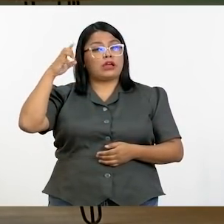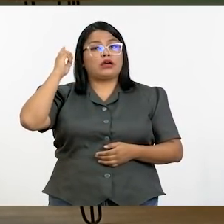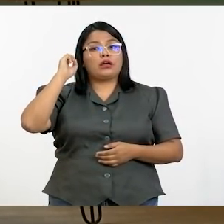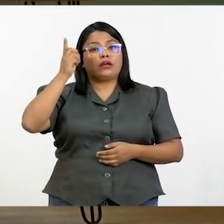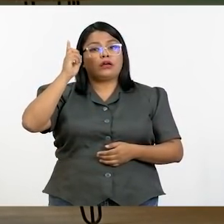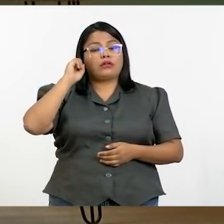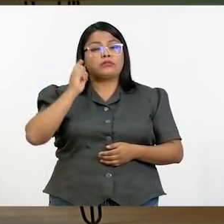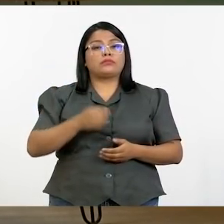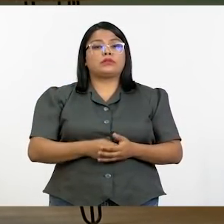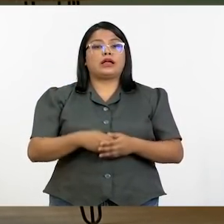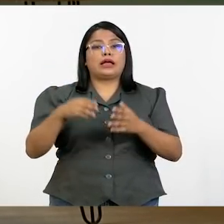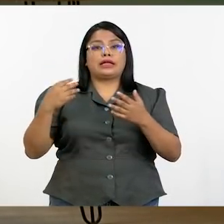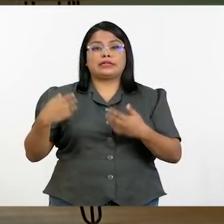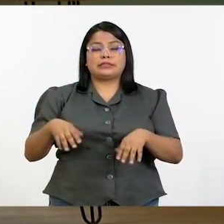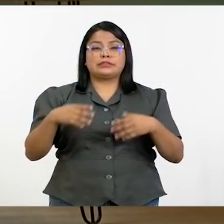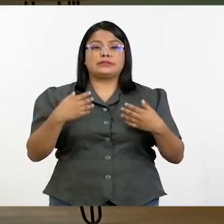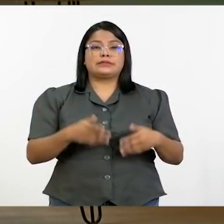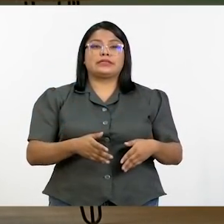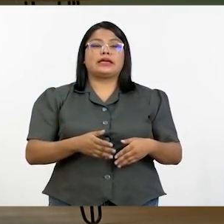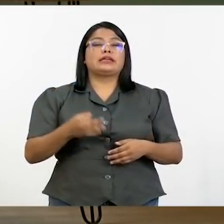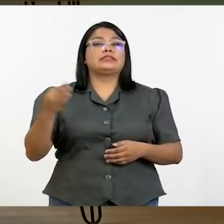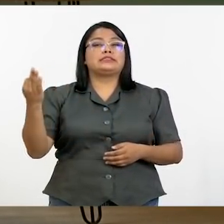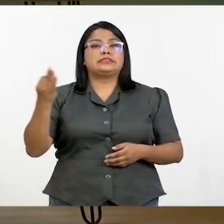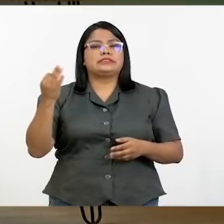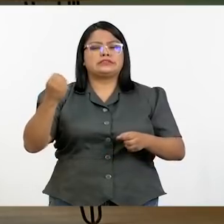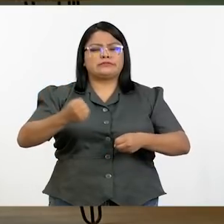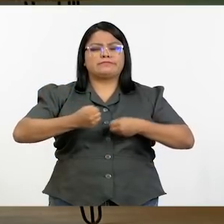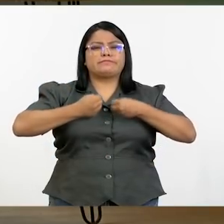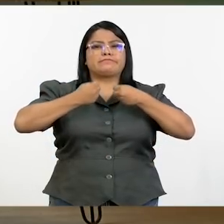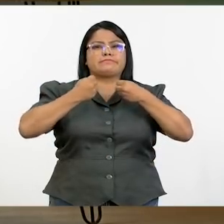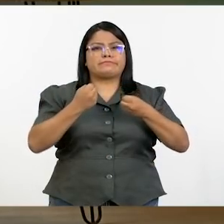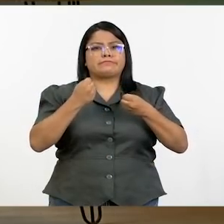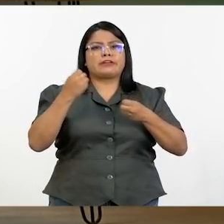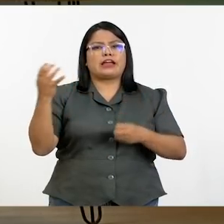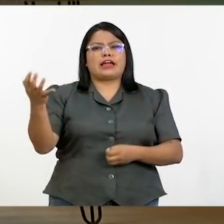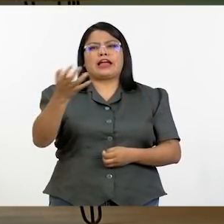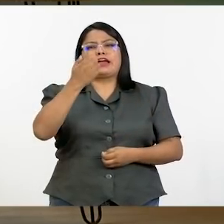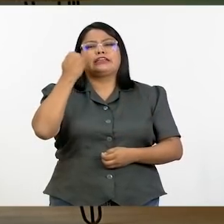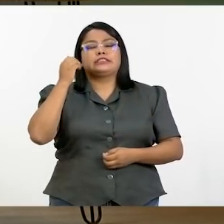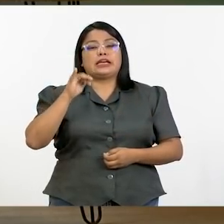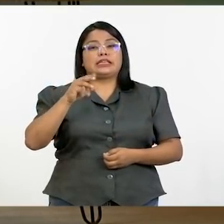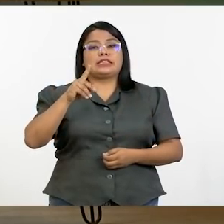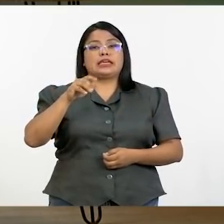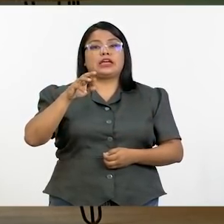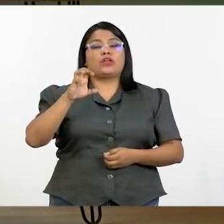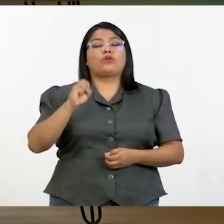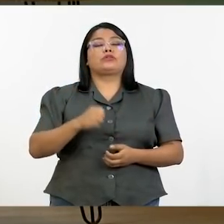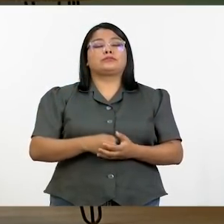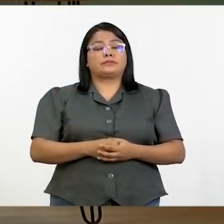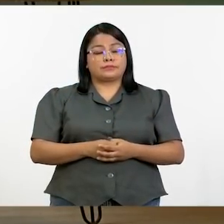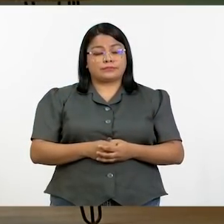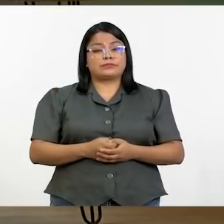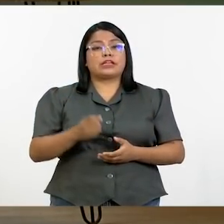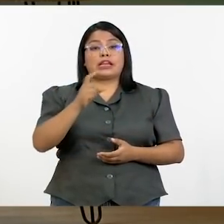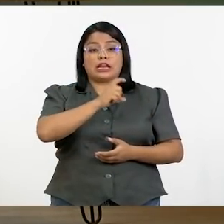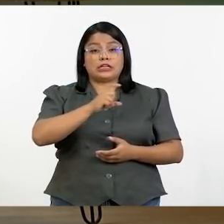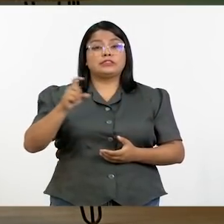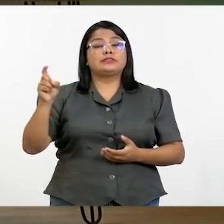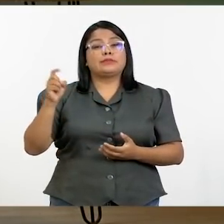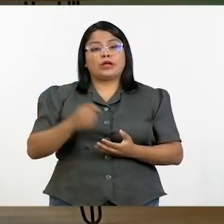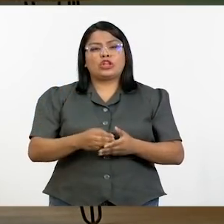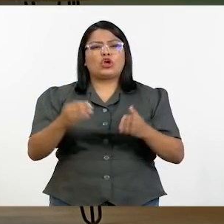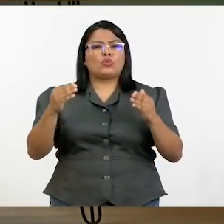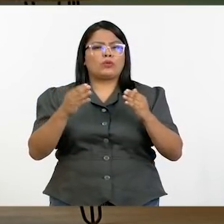recordarle al docente cuáles son las actividades que debe reforzar para alcanzar los indicadores de logro de esta